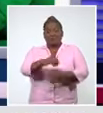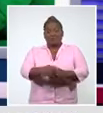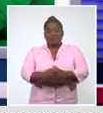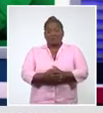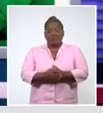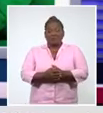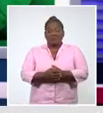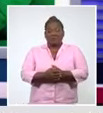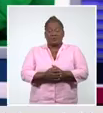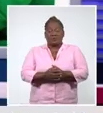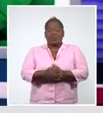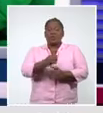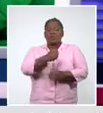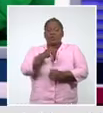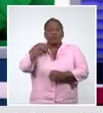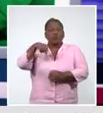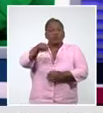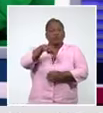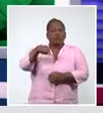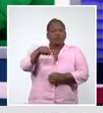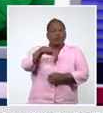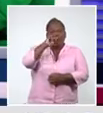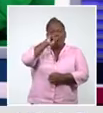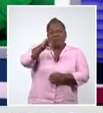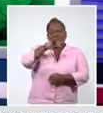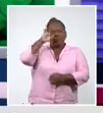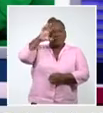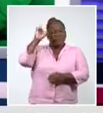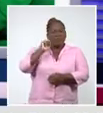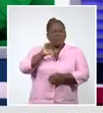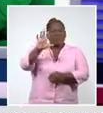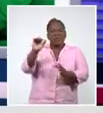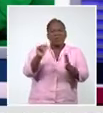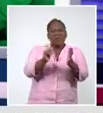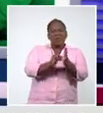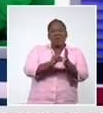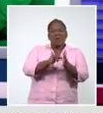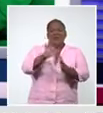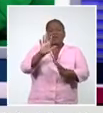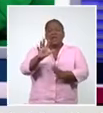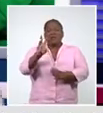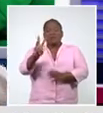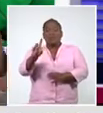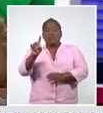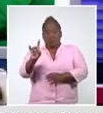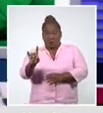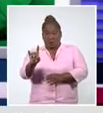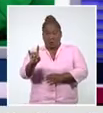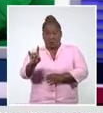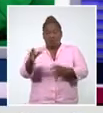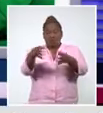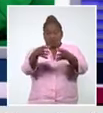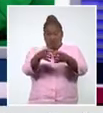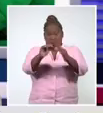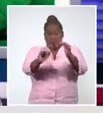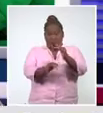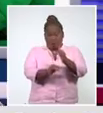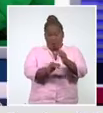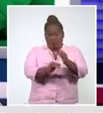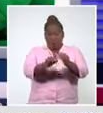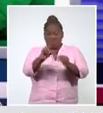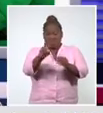darnos cuenta que de los 5.539 casos pediátricos diagnosticados en toda la